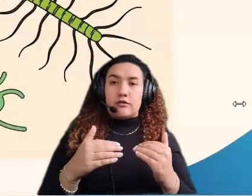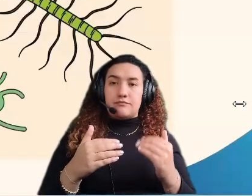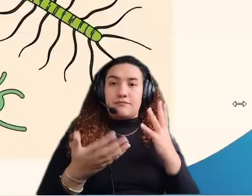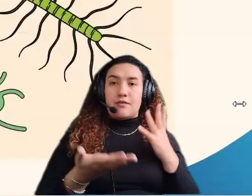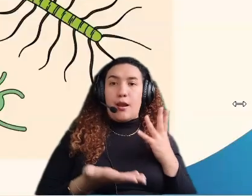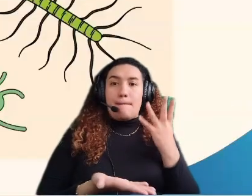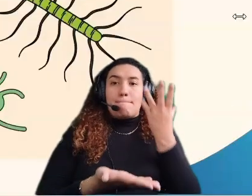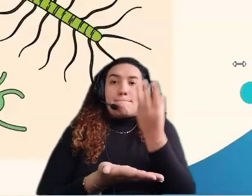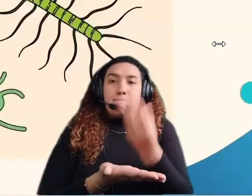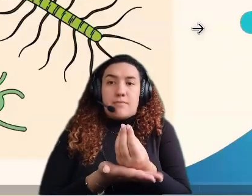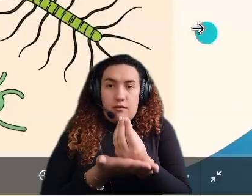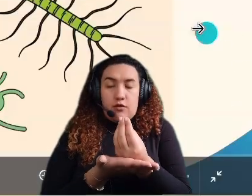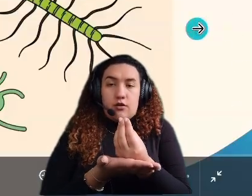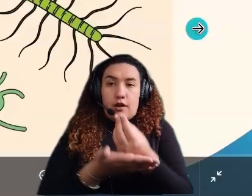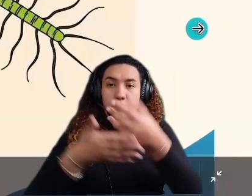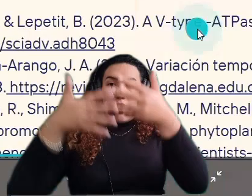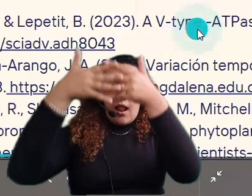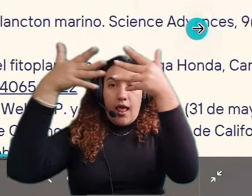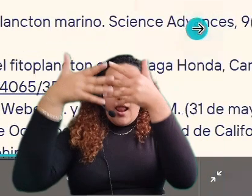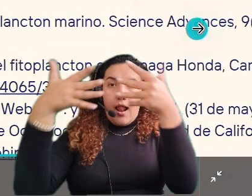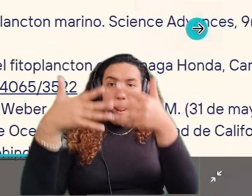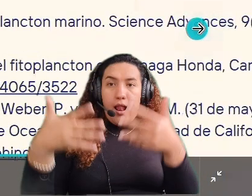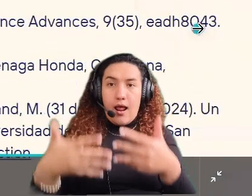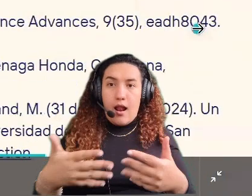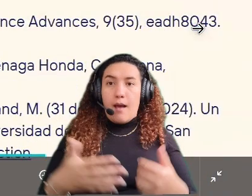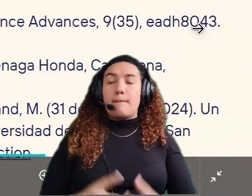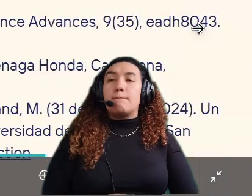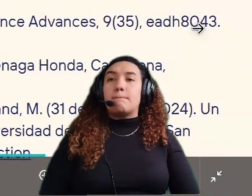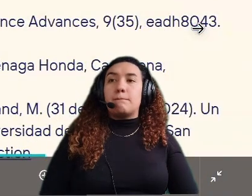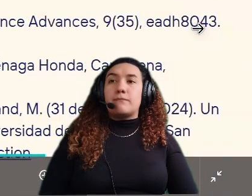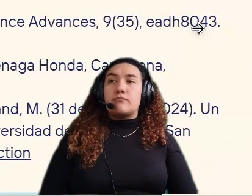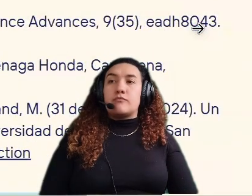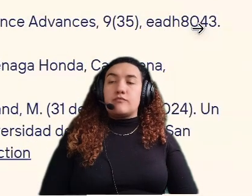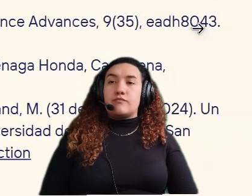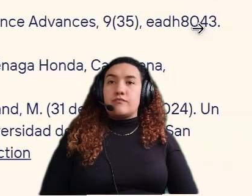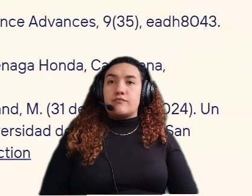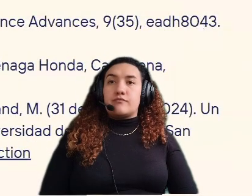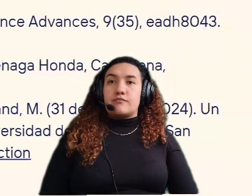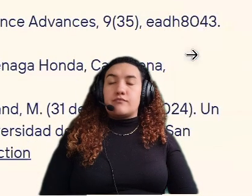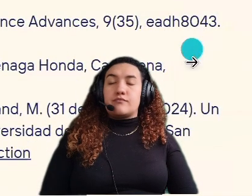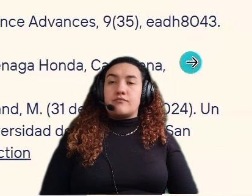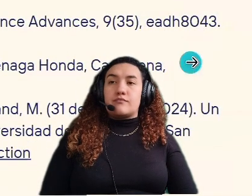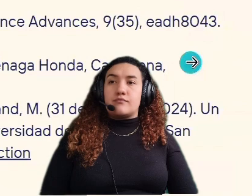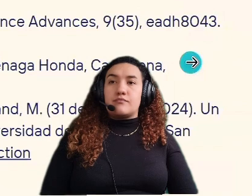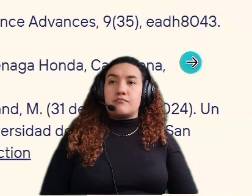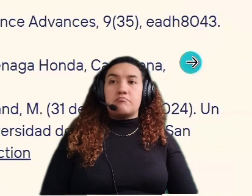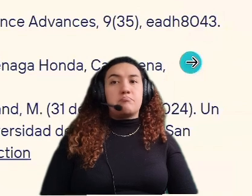serían todas nuestras referencias bibliográficas, las cuales son estas.